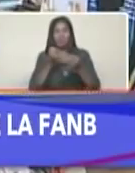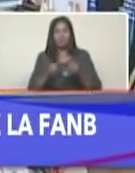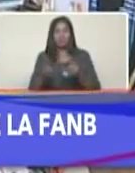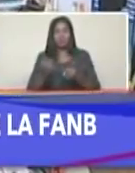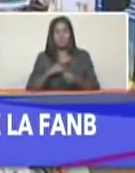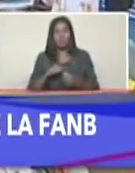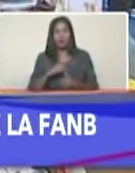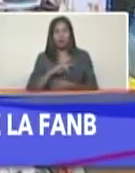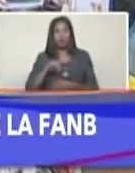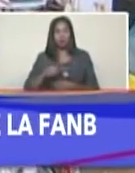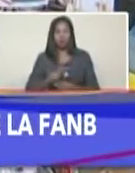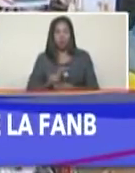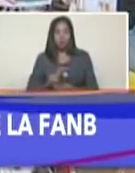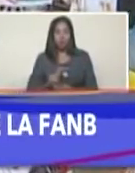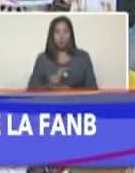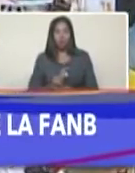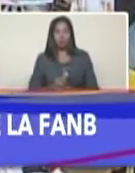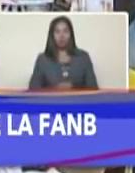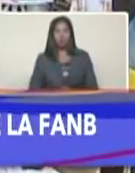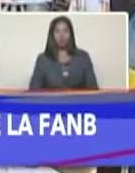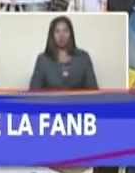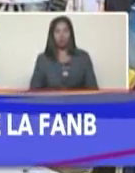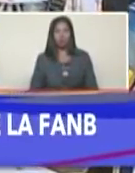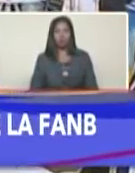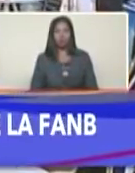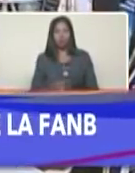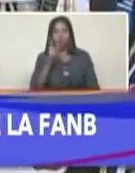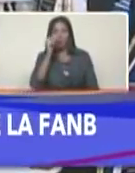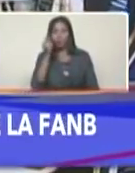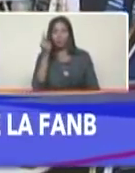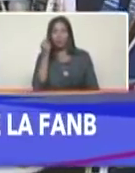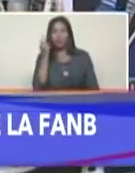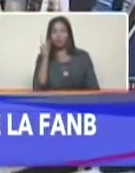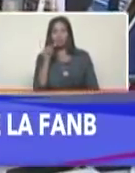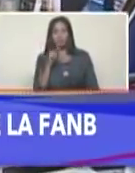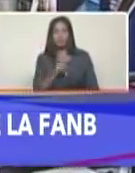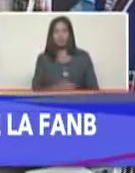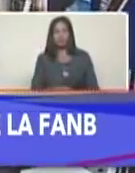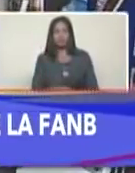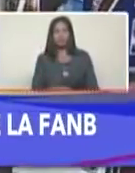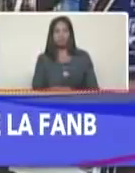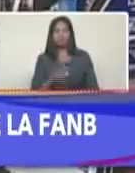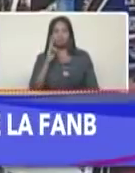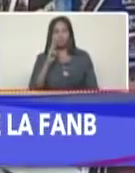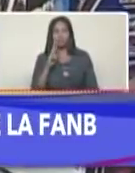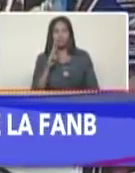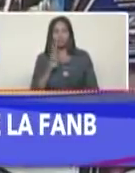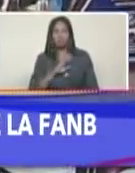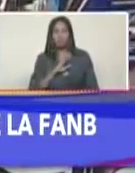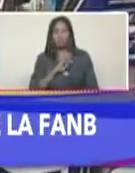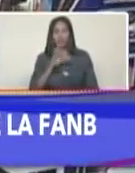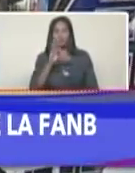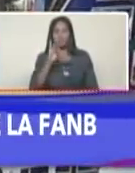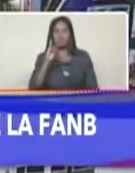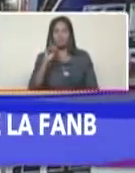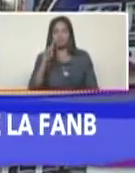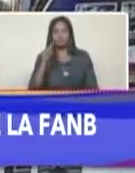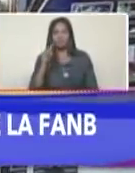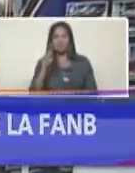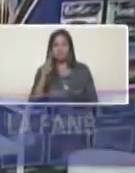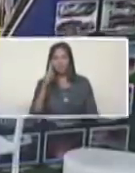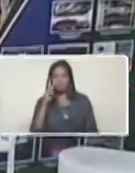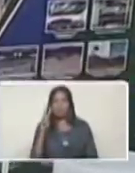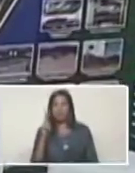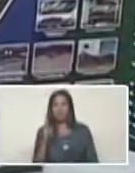a nuestros hombres y mujeres. Video de la FITEC. Vamos a ver este video y